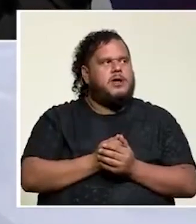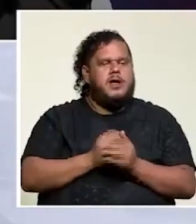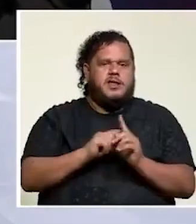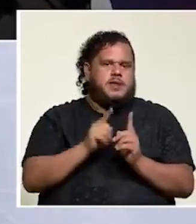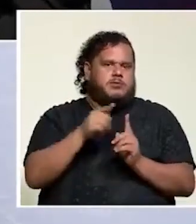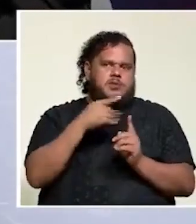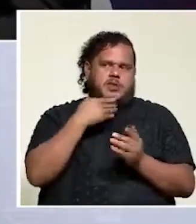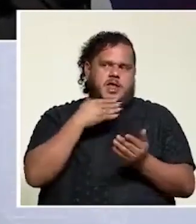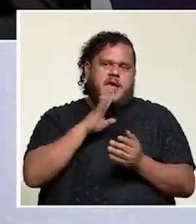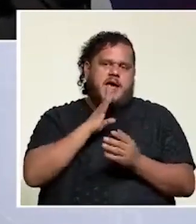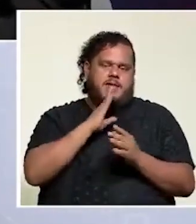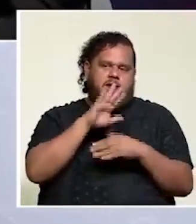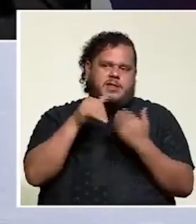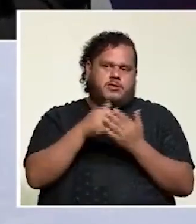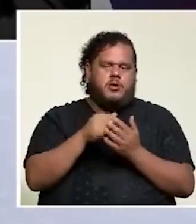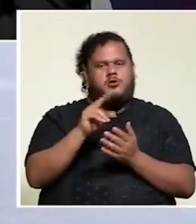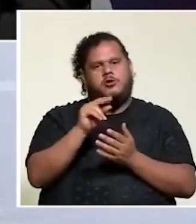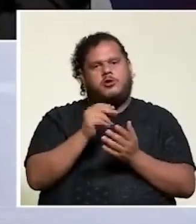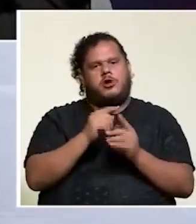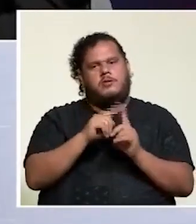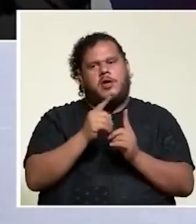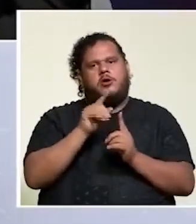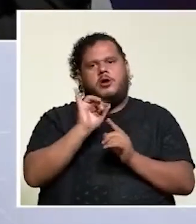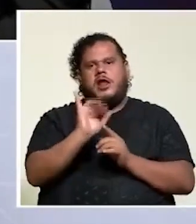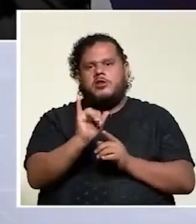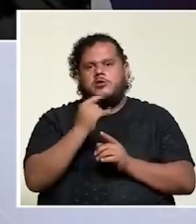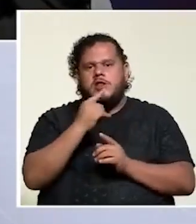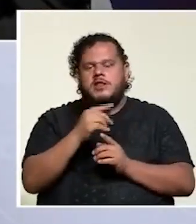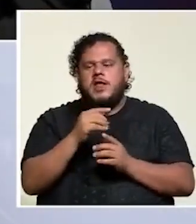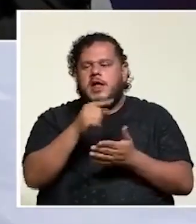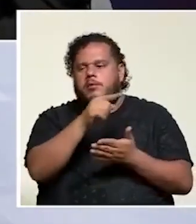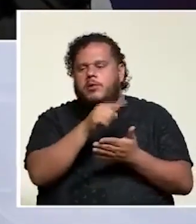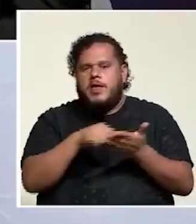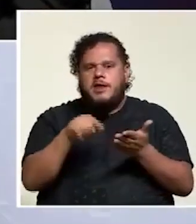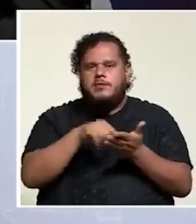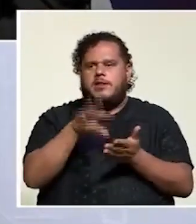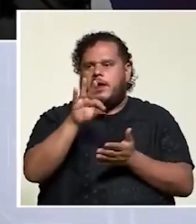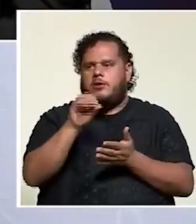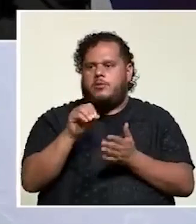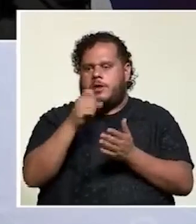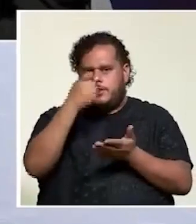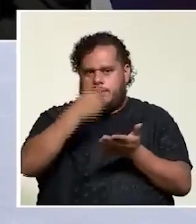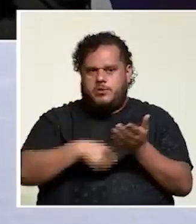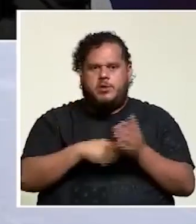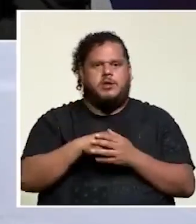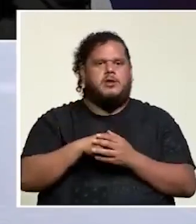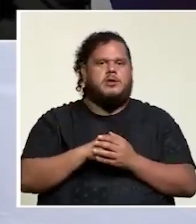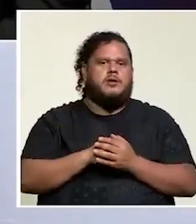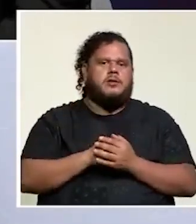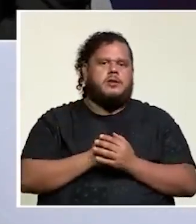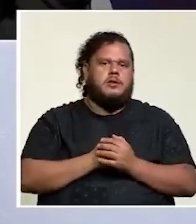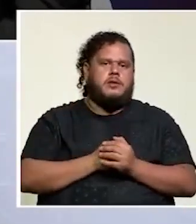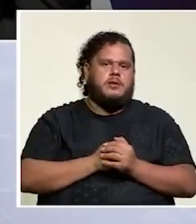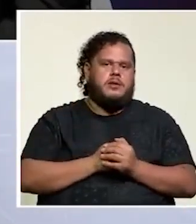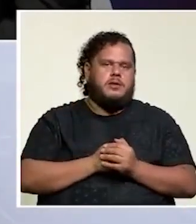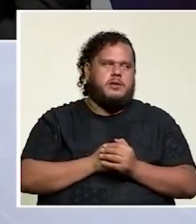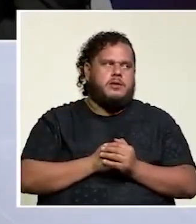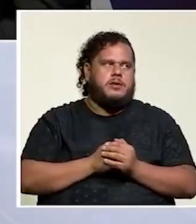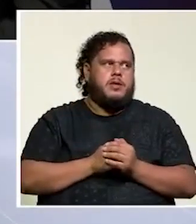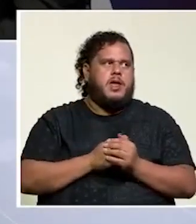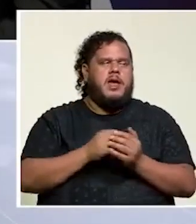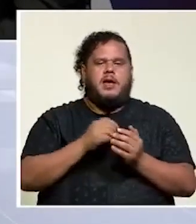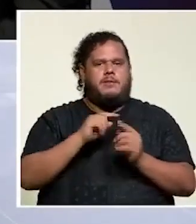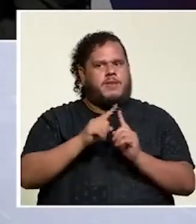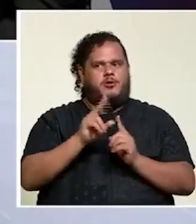todos, pues yo diría que está bien, pero sus vallas dicen voy a eliminar 90 impuestos. Mi pregunta es si usted está dispuesto a decir que no